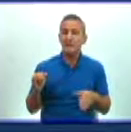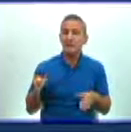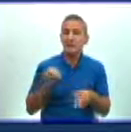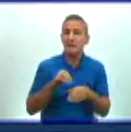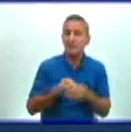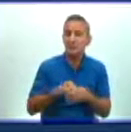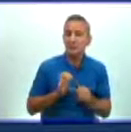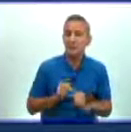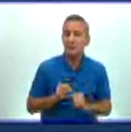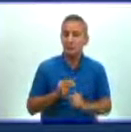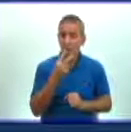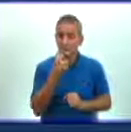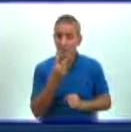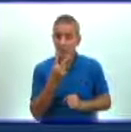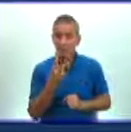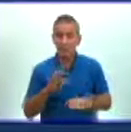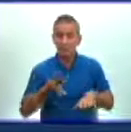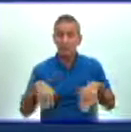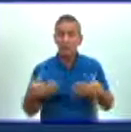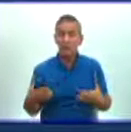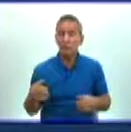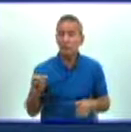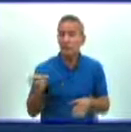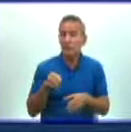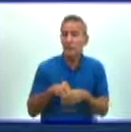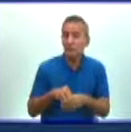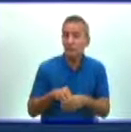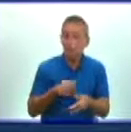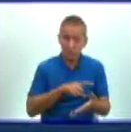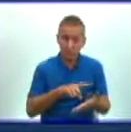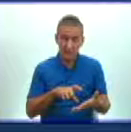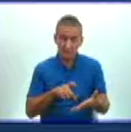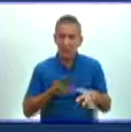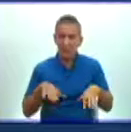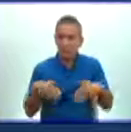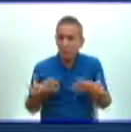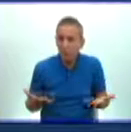Vayan a verla. ¿Dónde está la introducción de su texto?